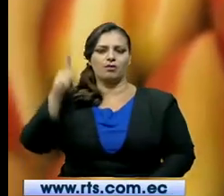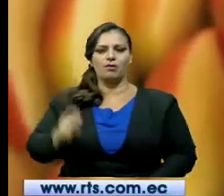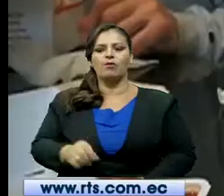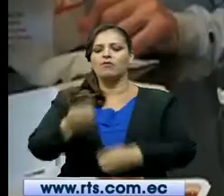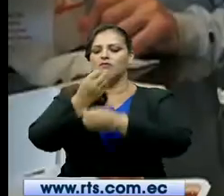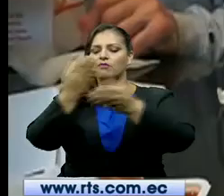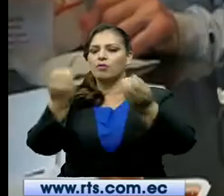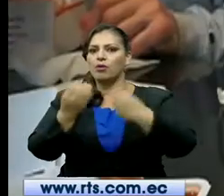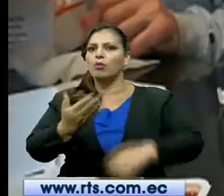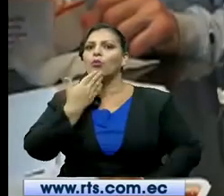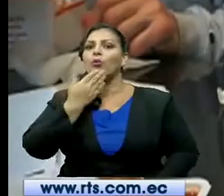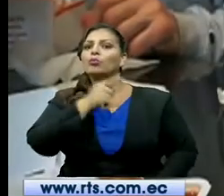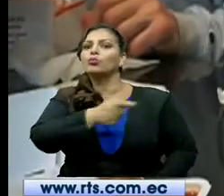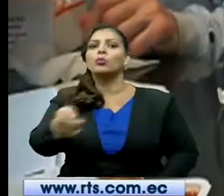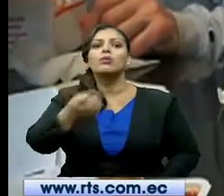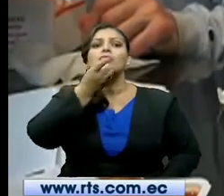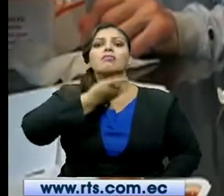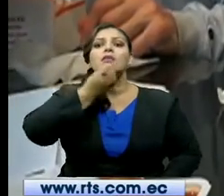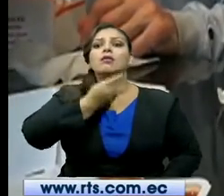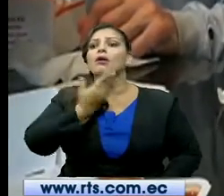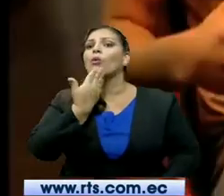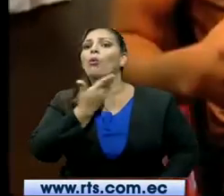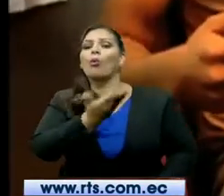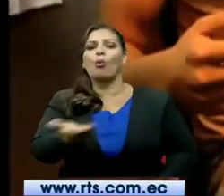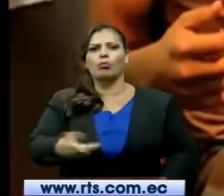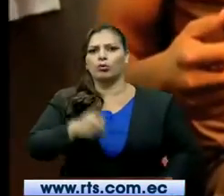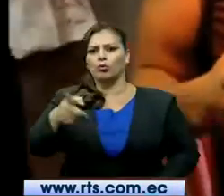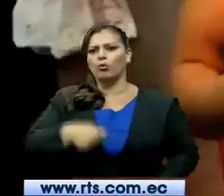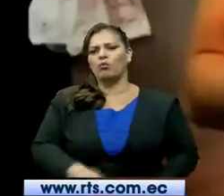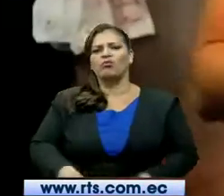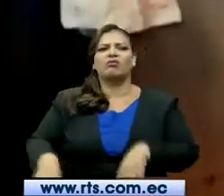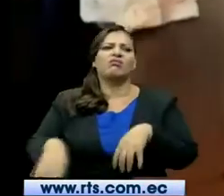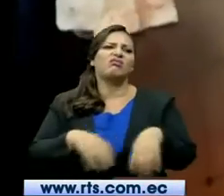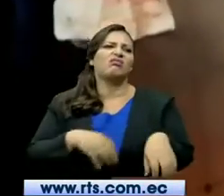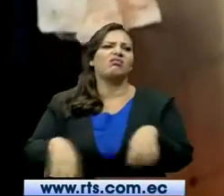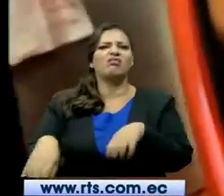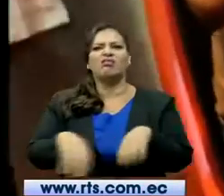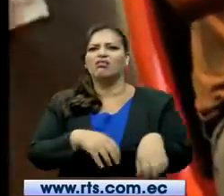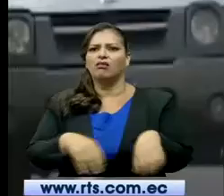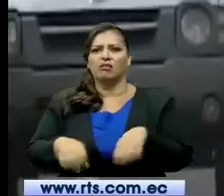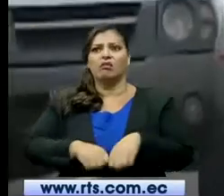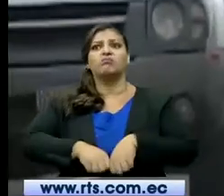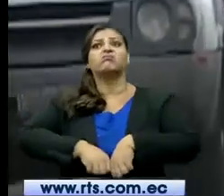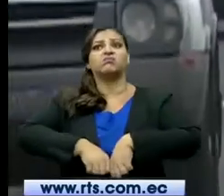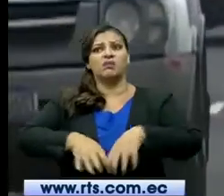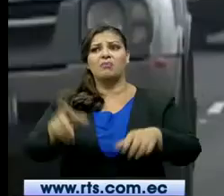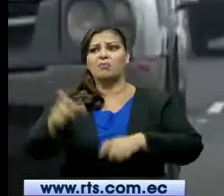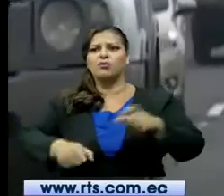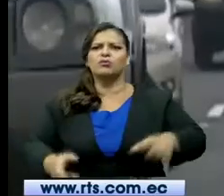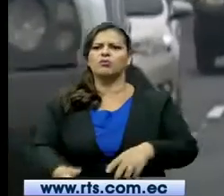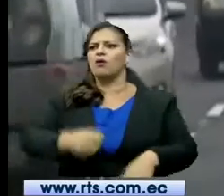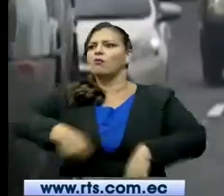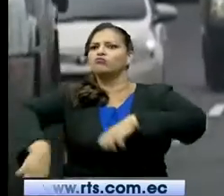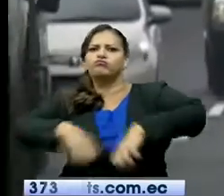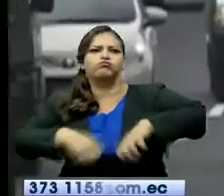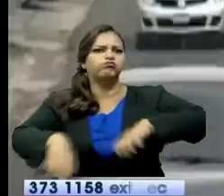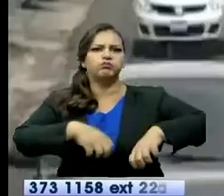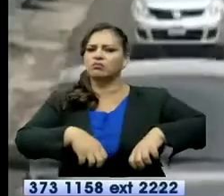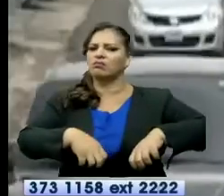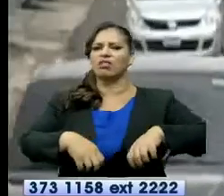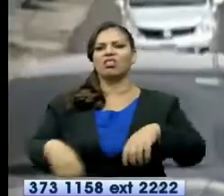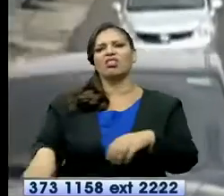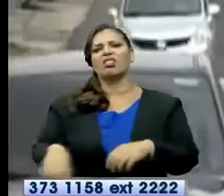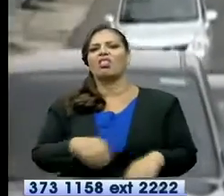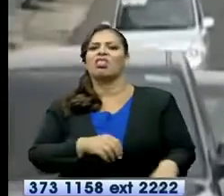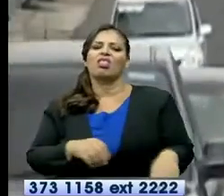ya que el sedentarismo se está expandiendo en Latinoamérica. La actividad física cede el lugar frente a nuevos modos de transporte, una